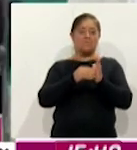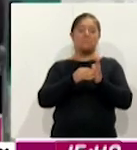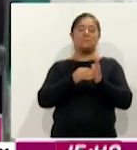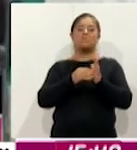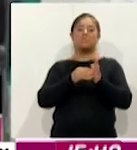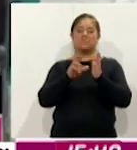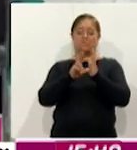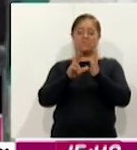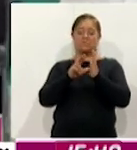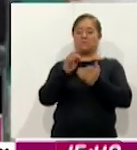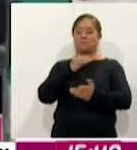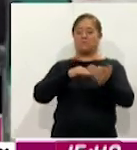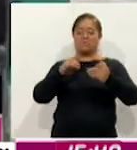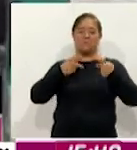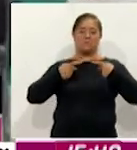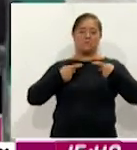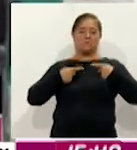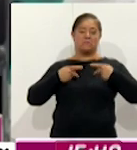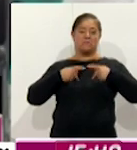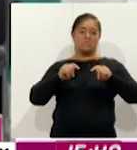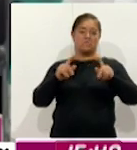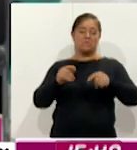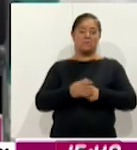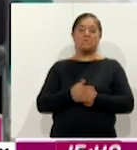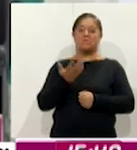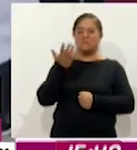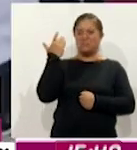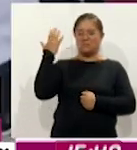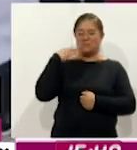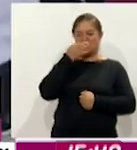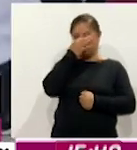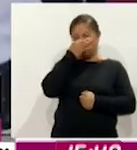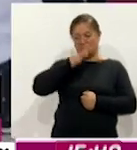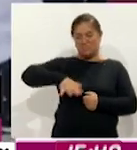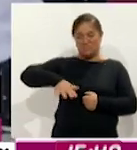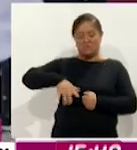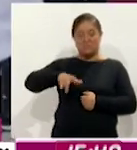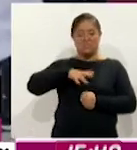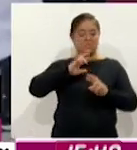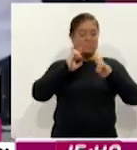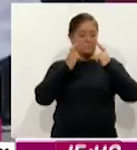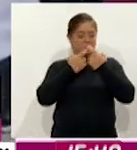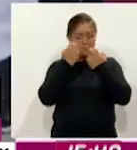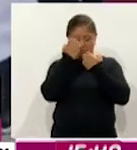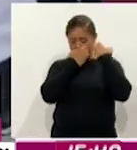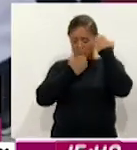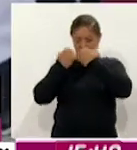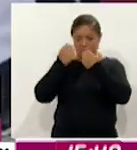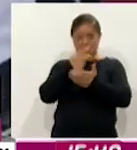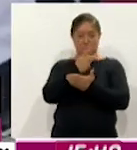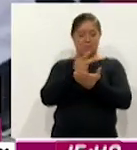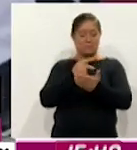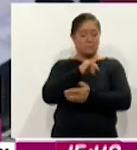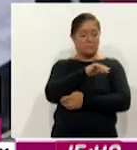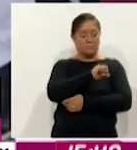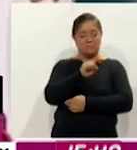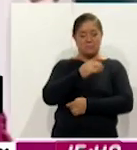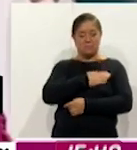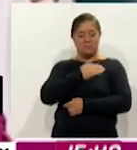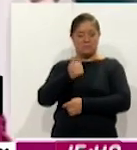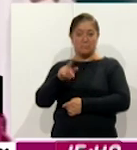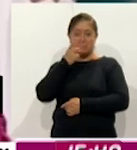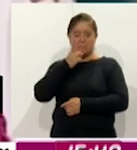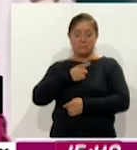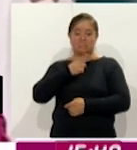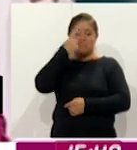tlaxcaltecas. Recientemente, la gobernadora Lorena Cuellar Cisneros sostuvo una reunión de evaluación del programa Bienestar, en el que destacaron que para el